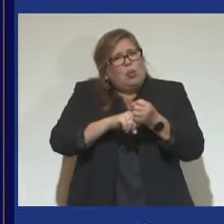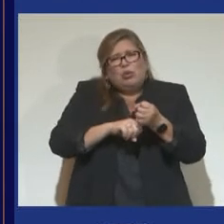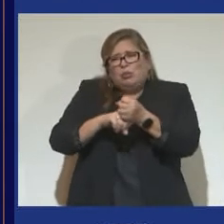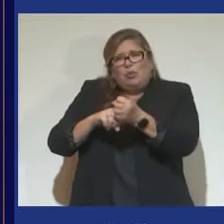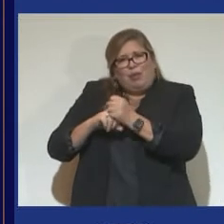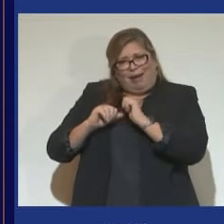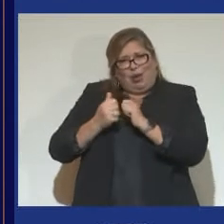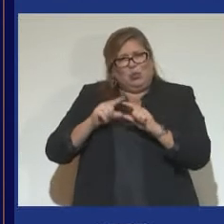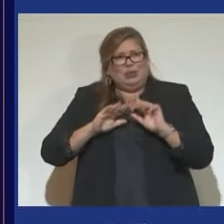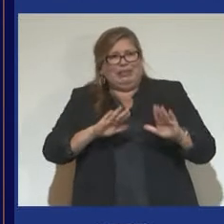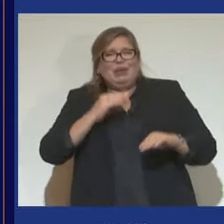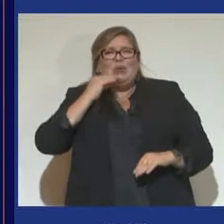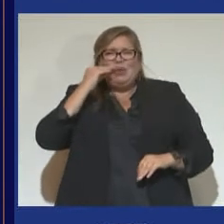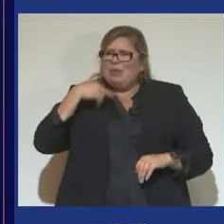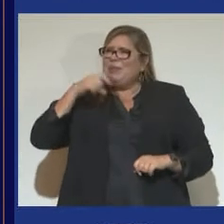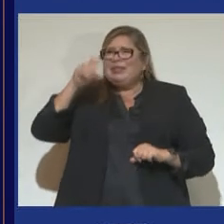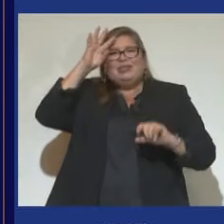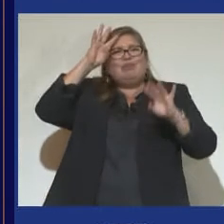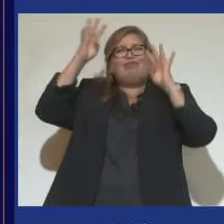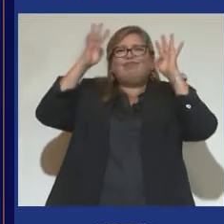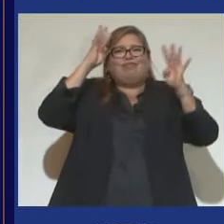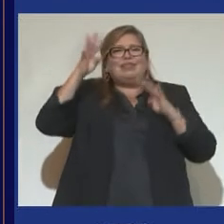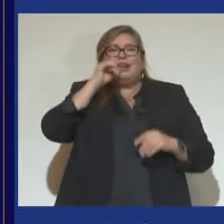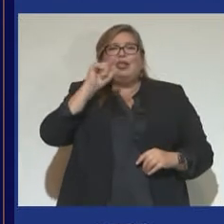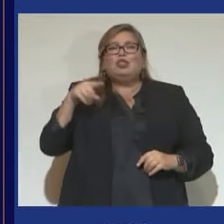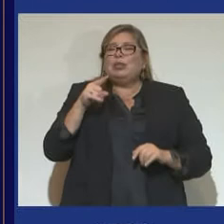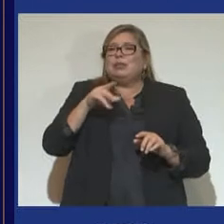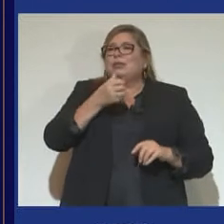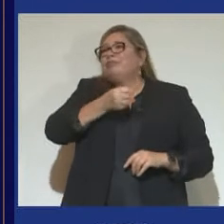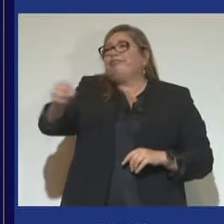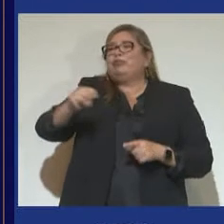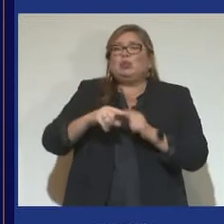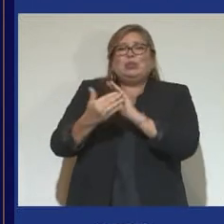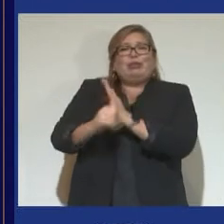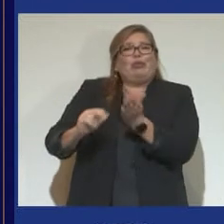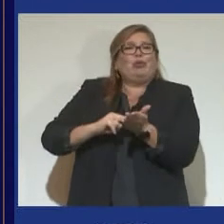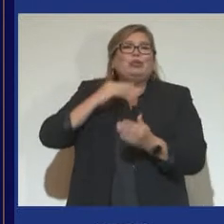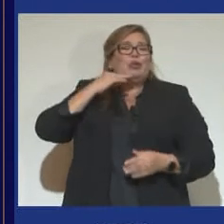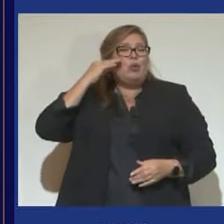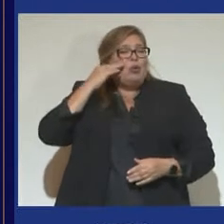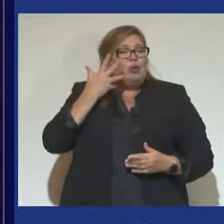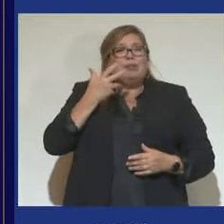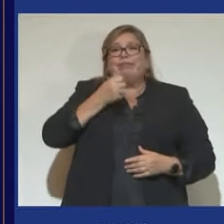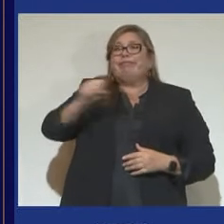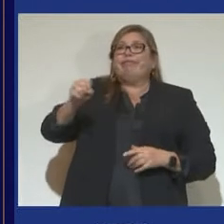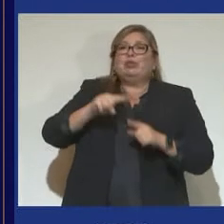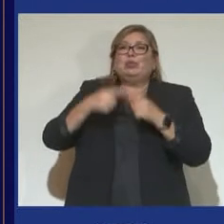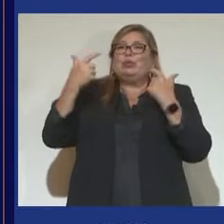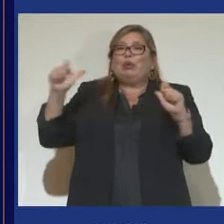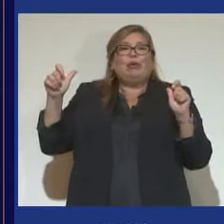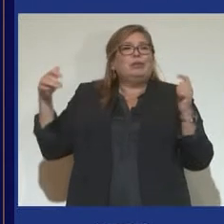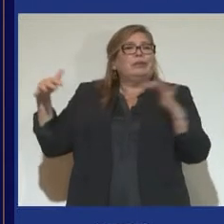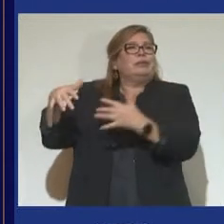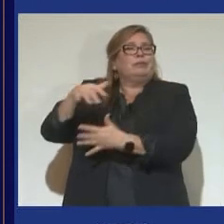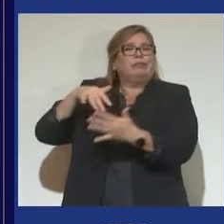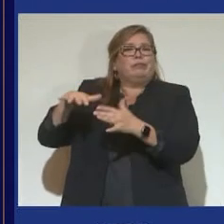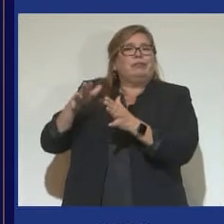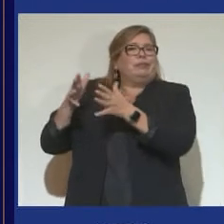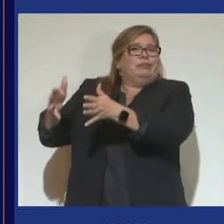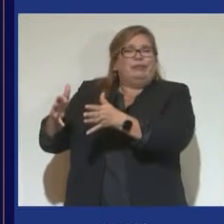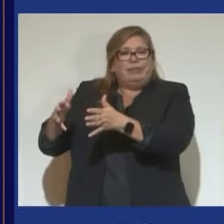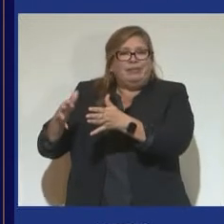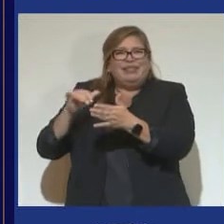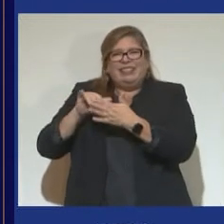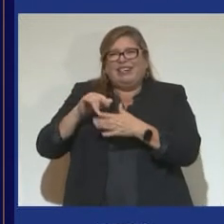con su cuidado a largo plazo con innovación para que no sea simplemente centros de enfermería especializada no no son las cosas